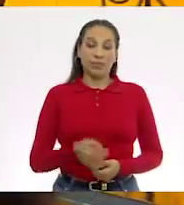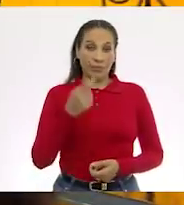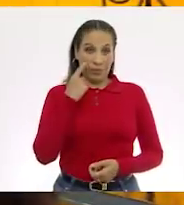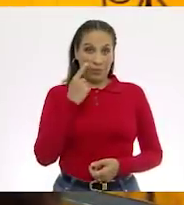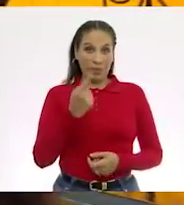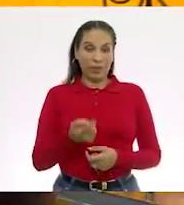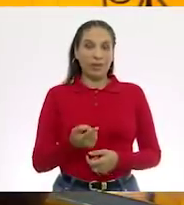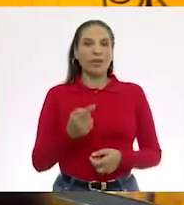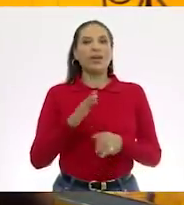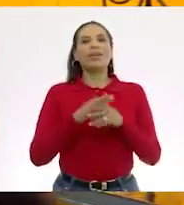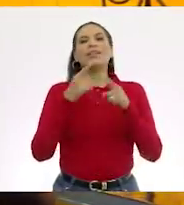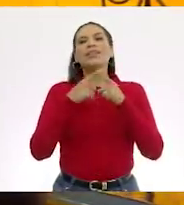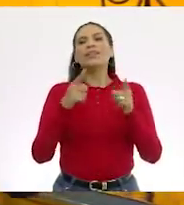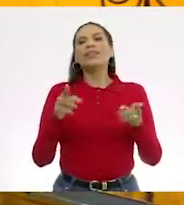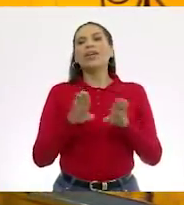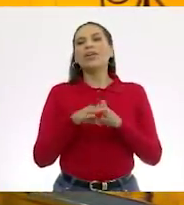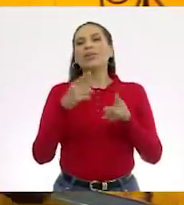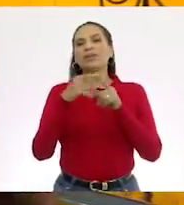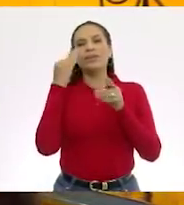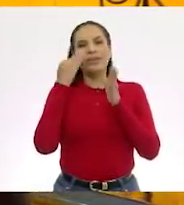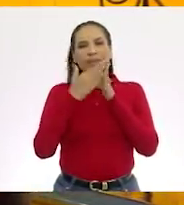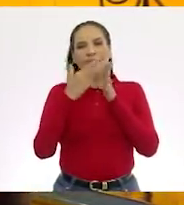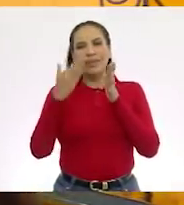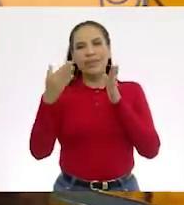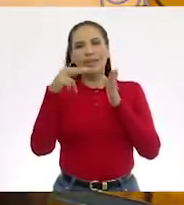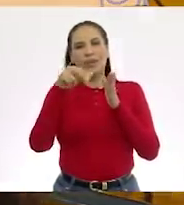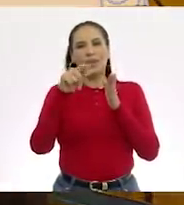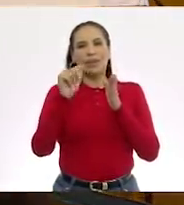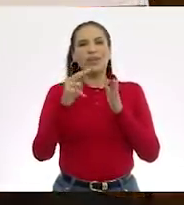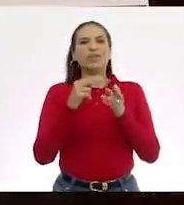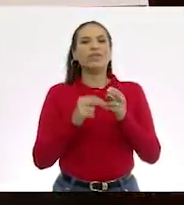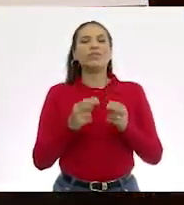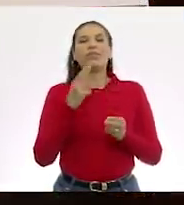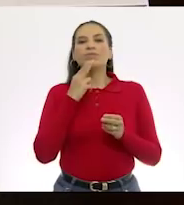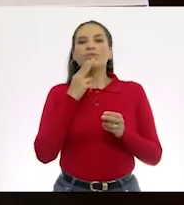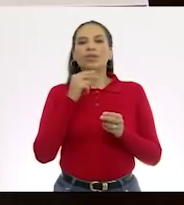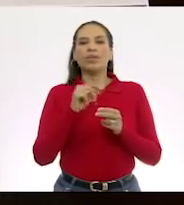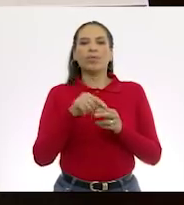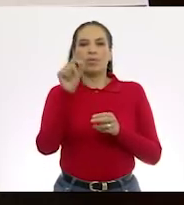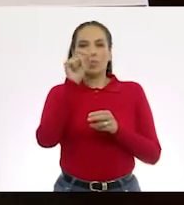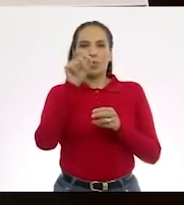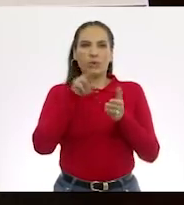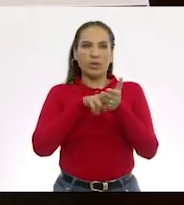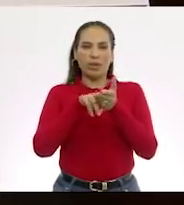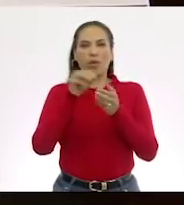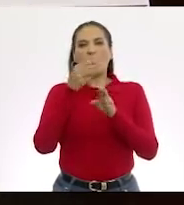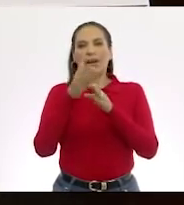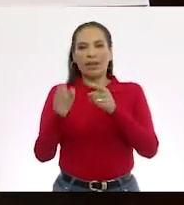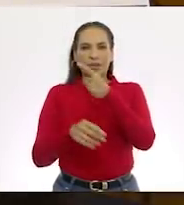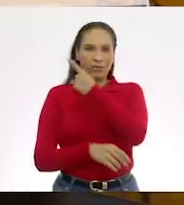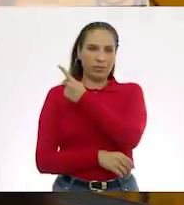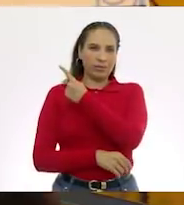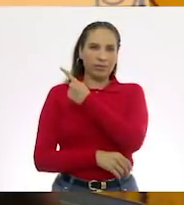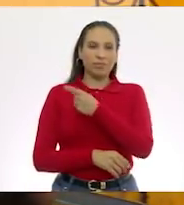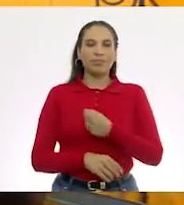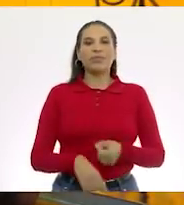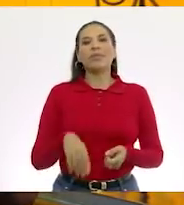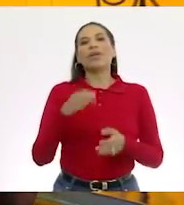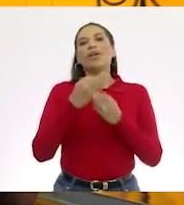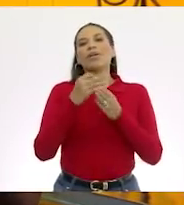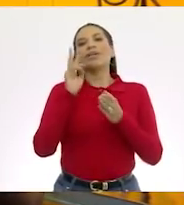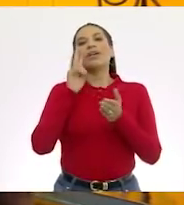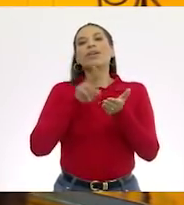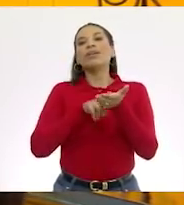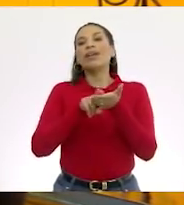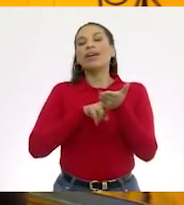¿Vieron? Para diferenciar las duraciones de las notas, usamos punto negro o punto blanco. La nota que es